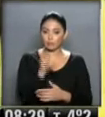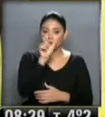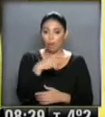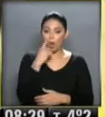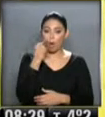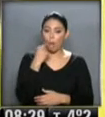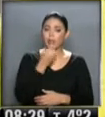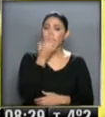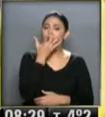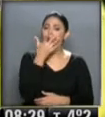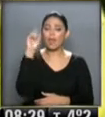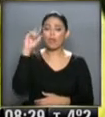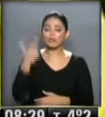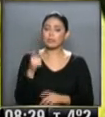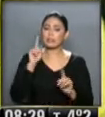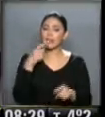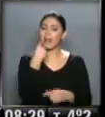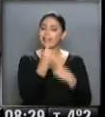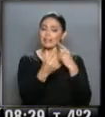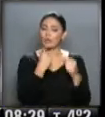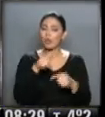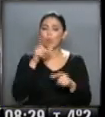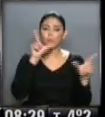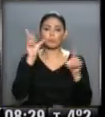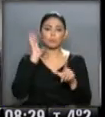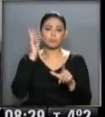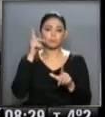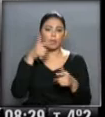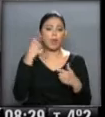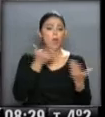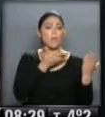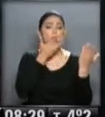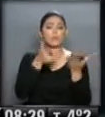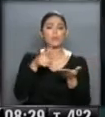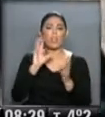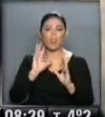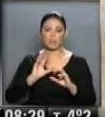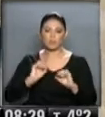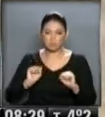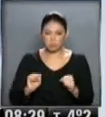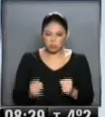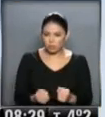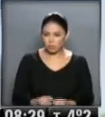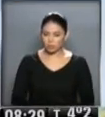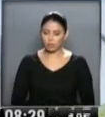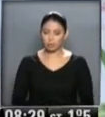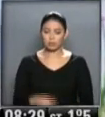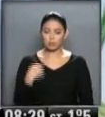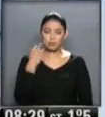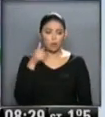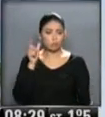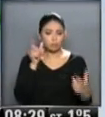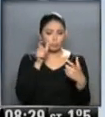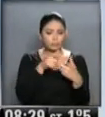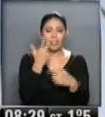declaró no culpable criticó que los medios de comunicación lo presenten como un monstruo esa no es la impresión que tuve cuando me reuní con